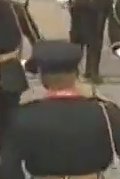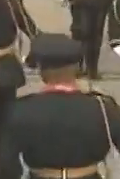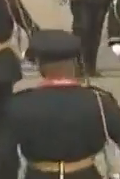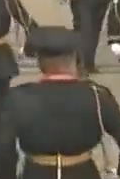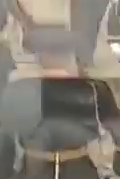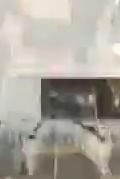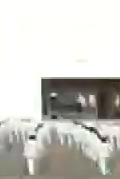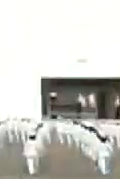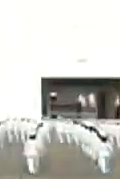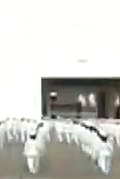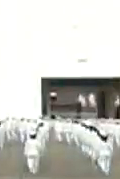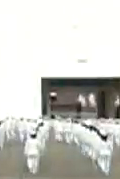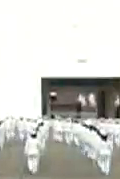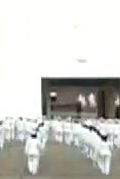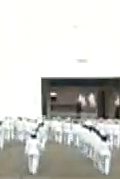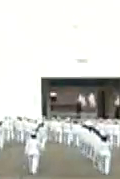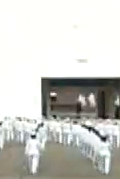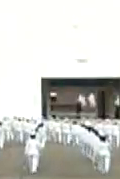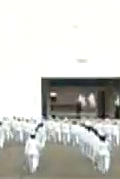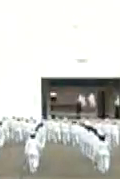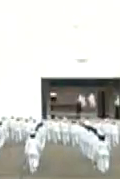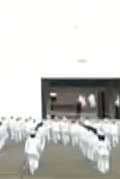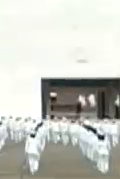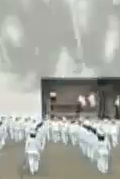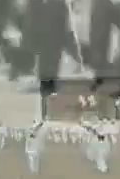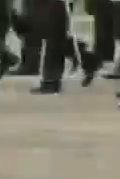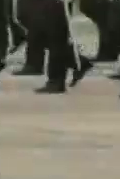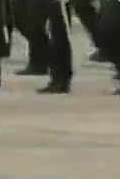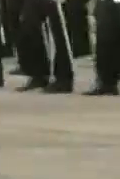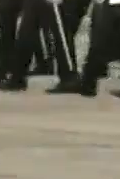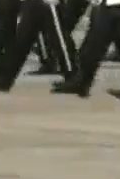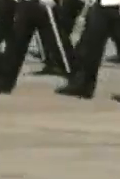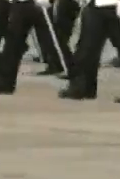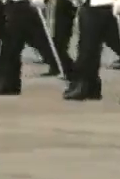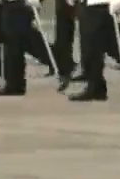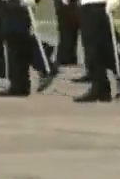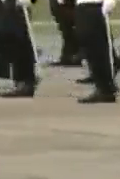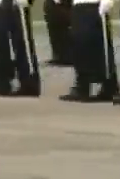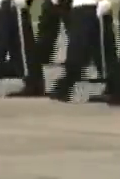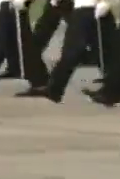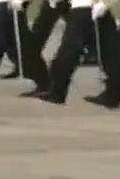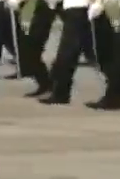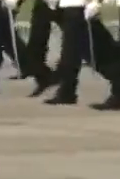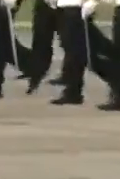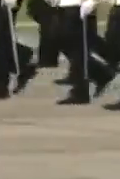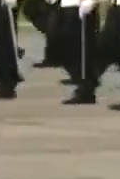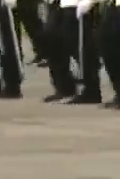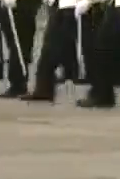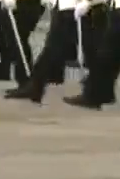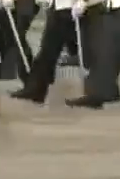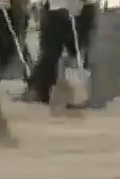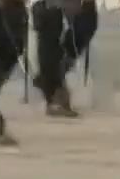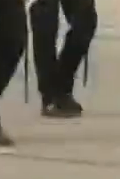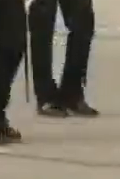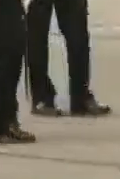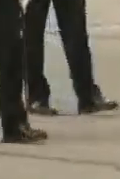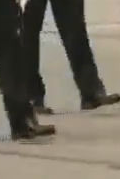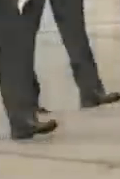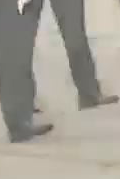nacional. Desde el patio de honor de la Universidad Militar Bolivariana despedimos esta transmisión.